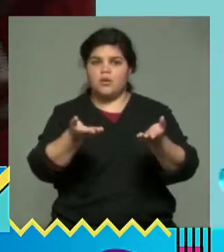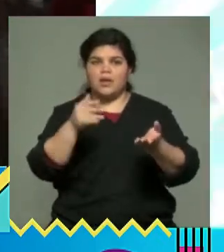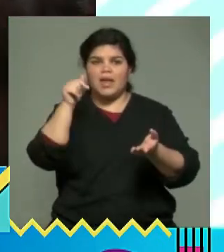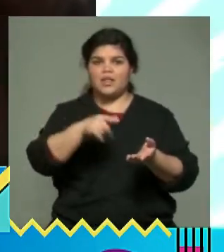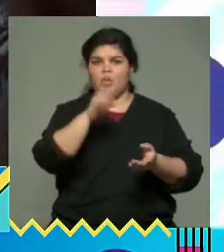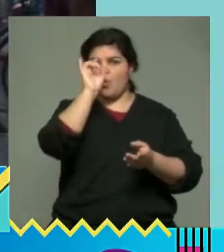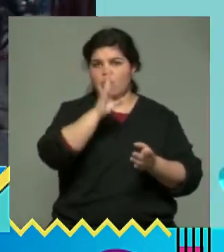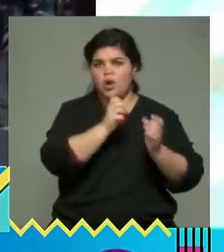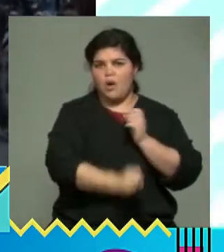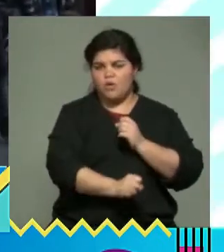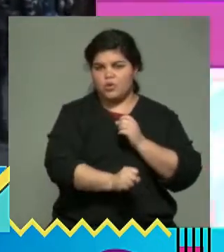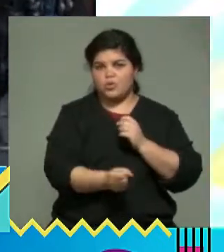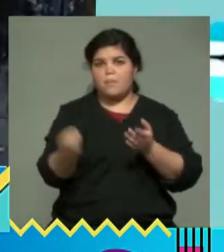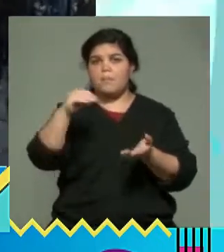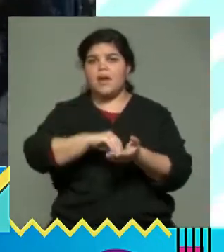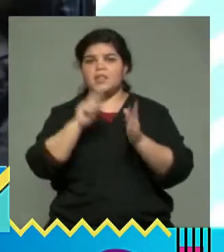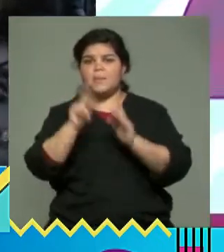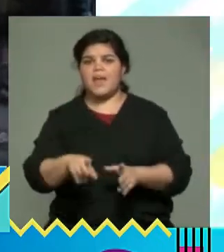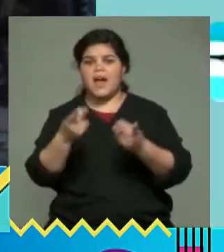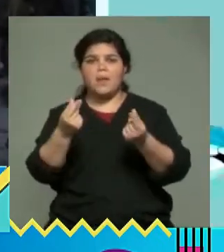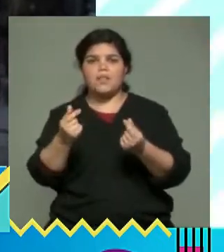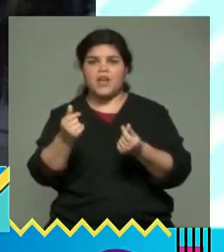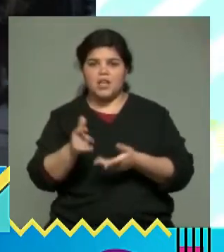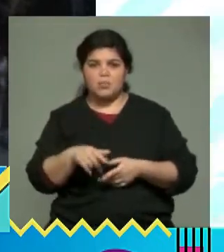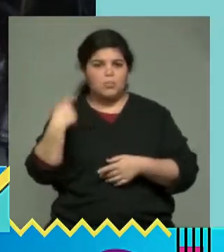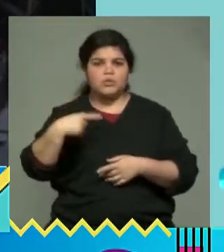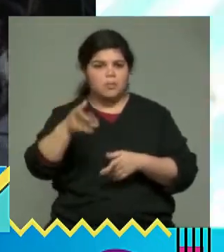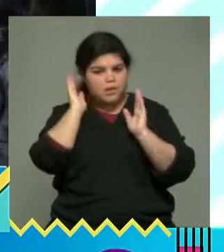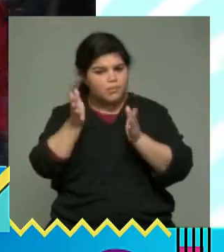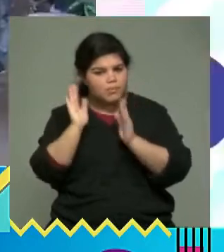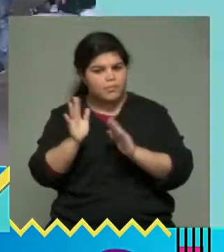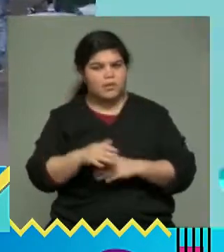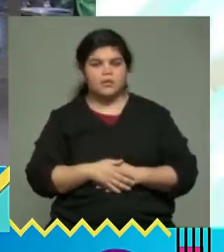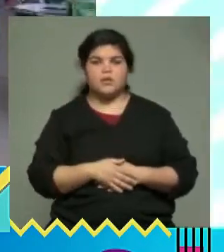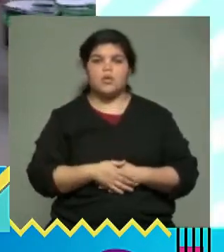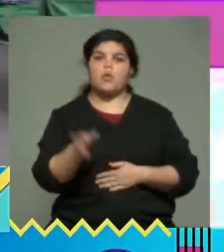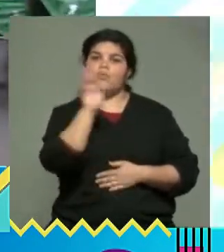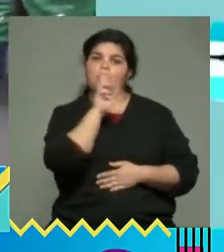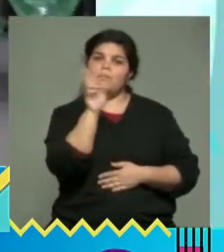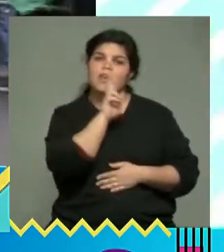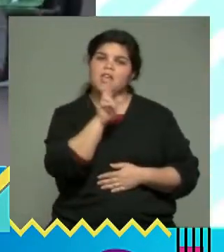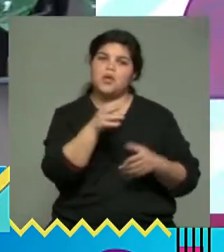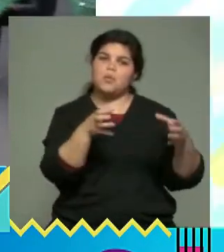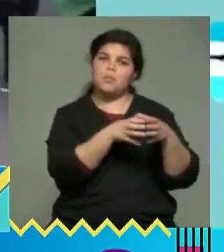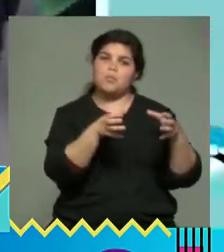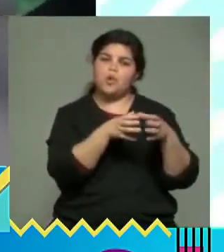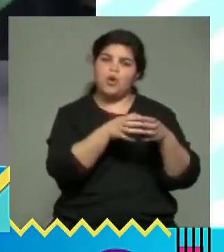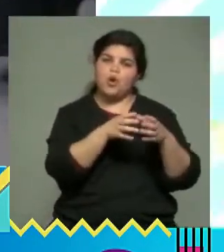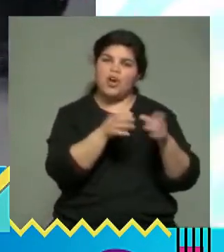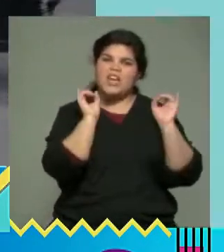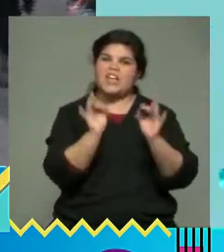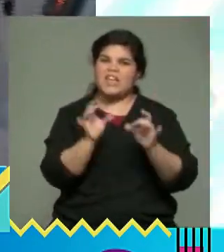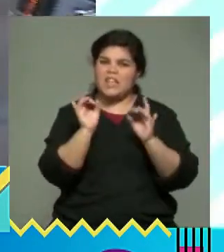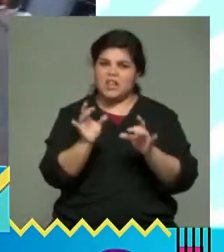implica el capitalismo. ¿En qué sentido? Bueno, desde un feminismo crítico se entiende que en realidad todo lo que tiene que ver con